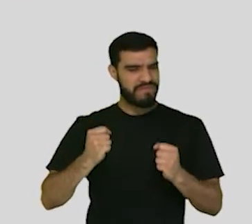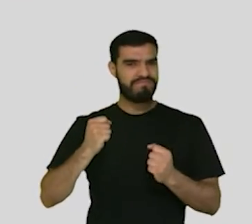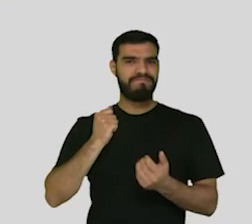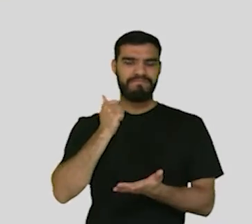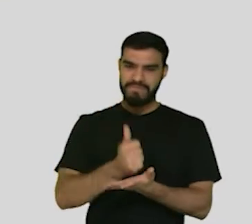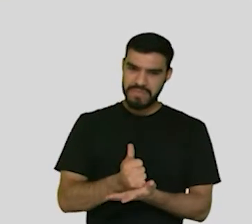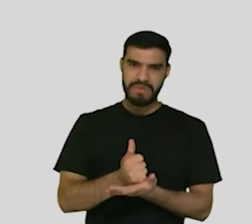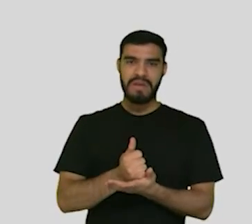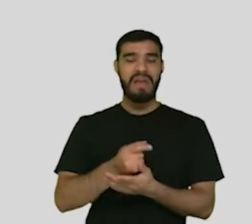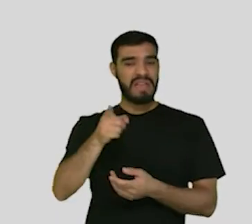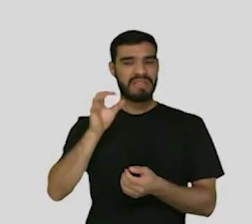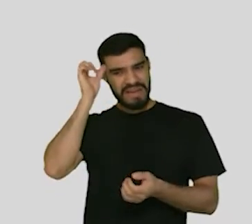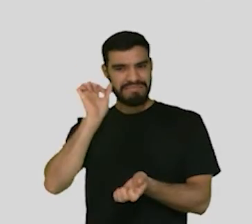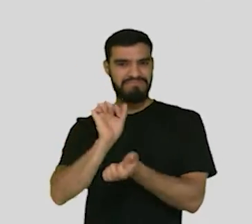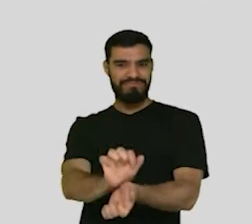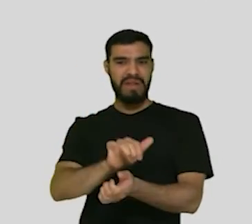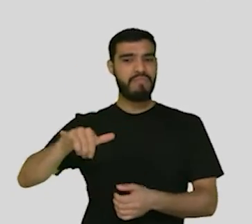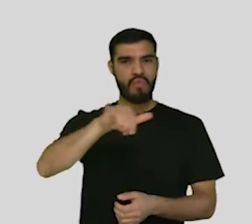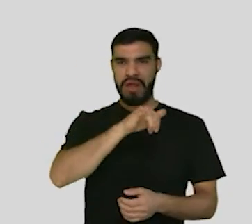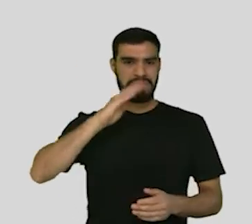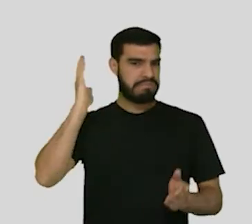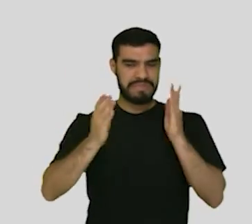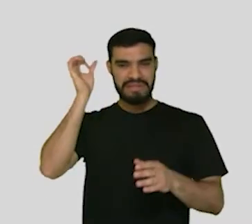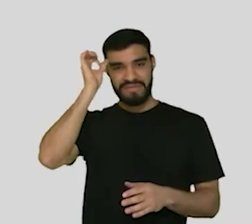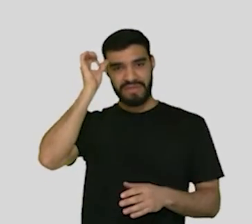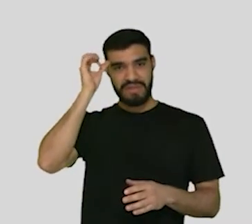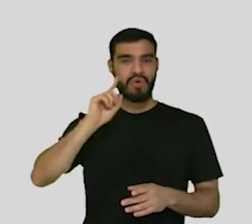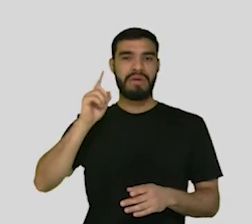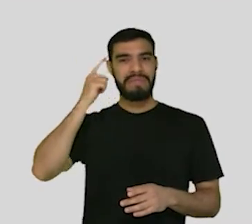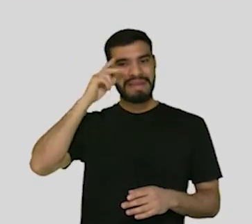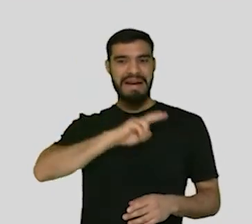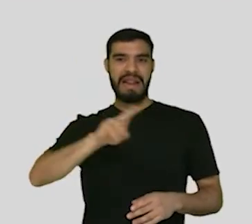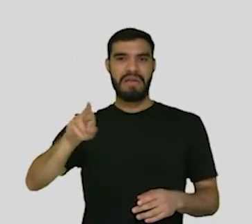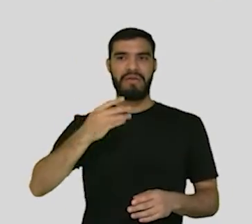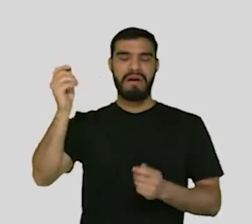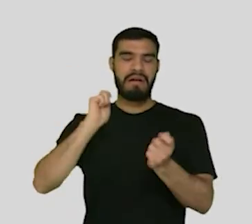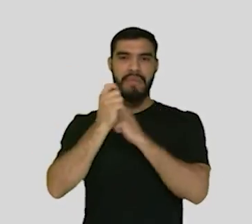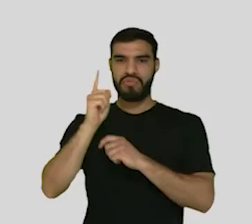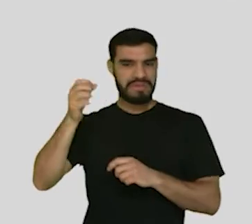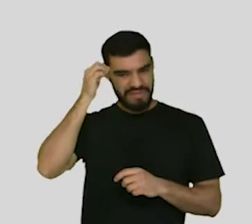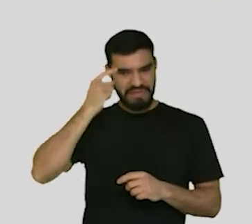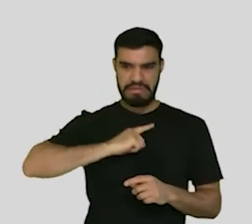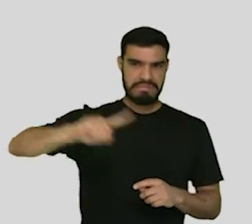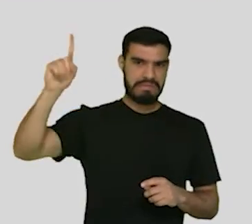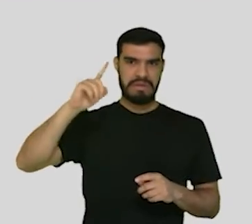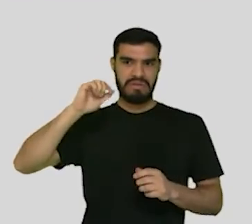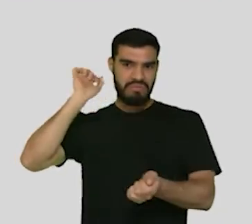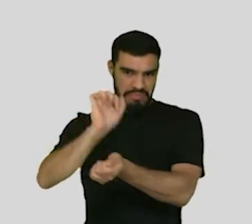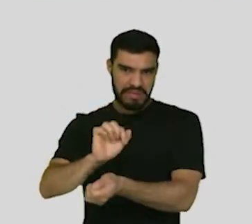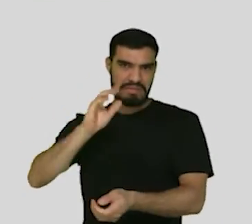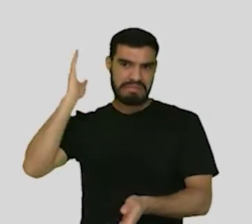ningo tortura. Eso es tortura. Peba ningo ñenupa. No es una terapia, no es ninguna terapia. Peba pete yeje